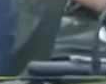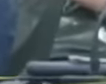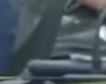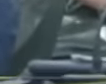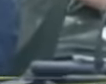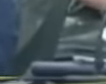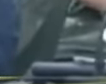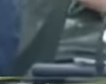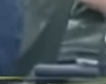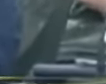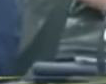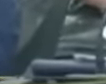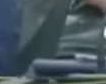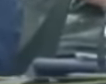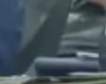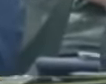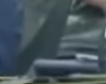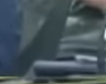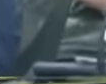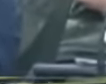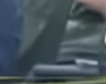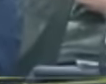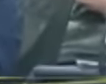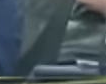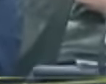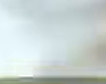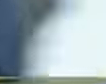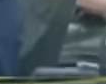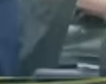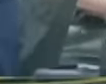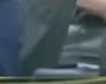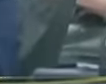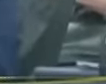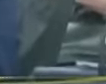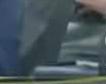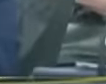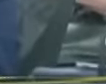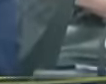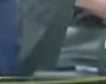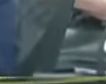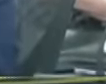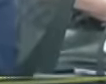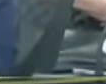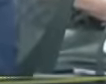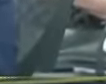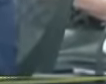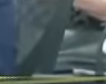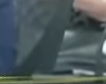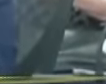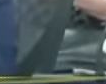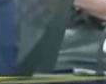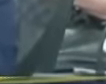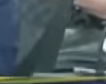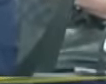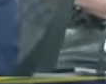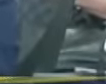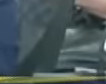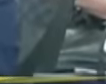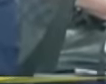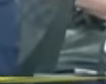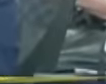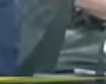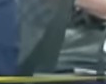Como lo ha dicho el primer ministro Rafael González, nuestra organización ya tiene la